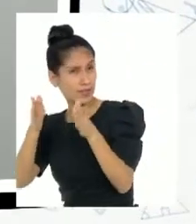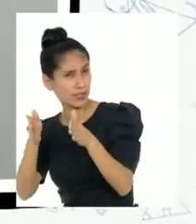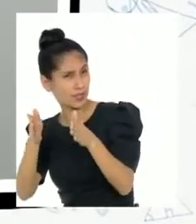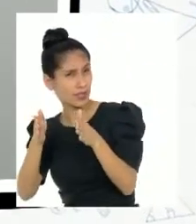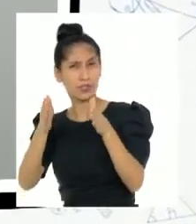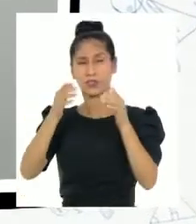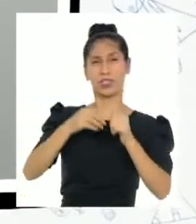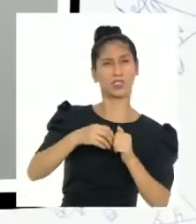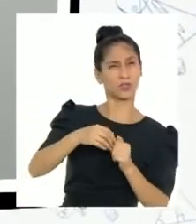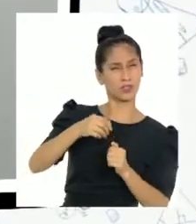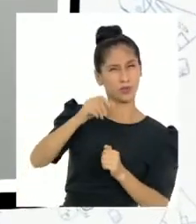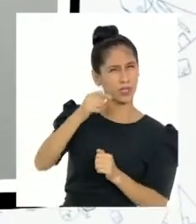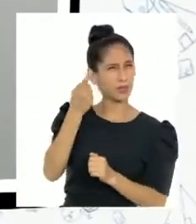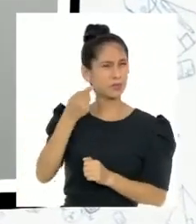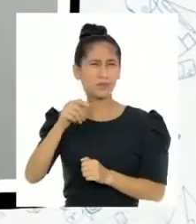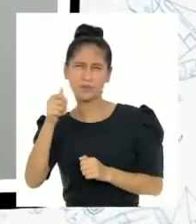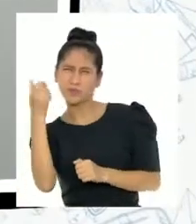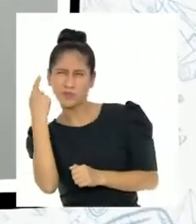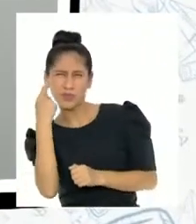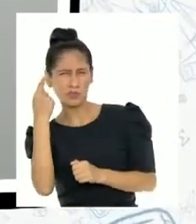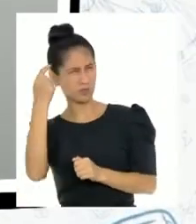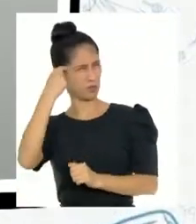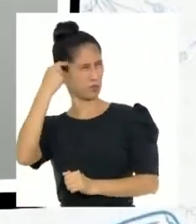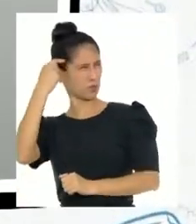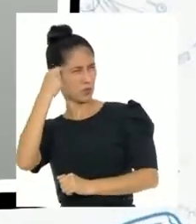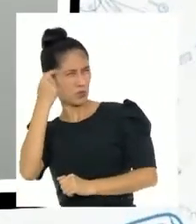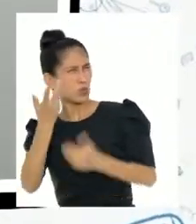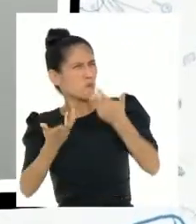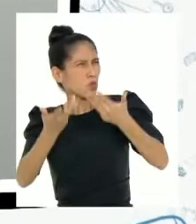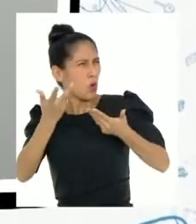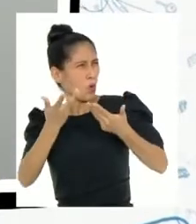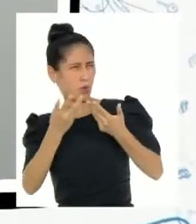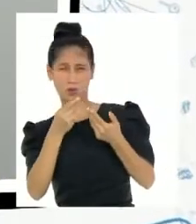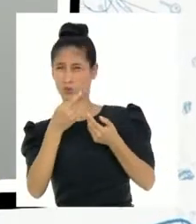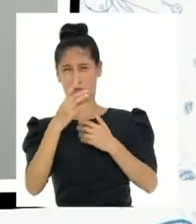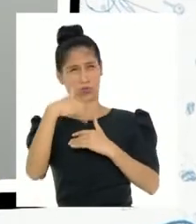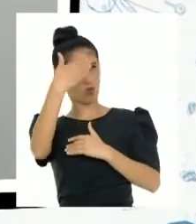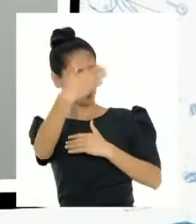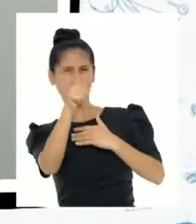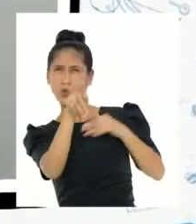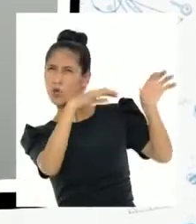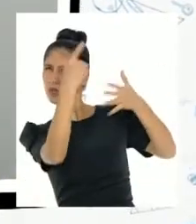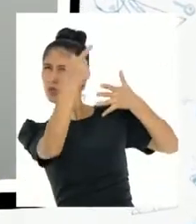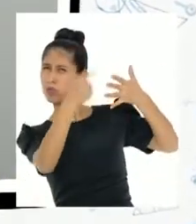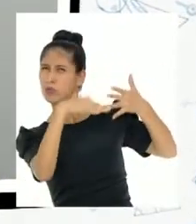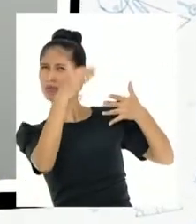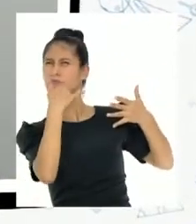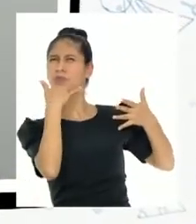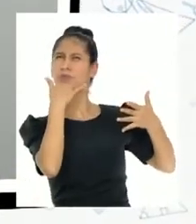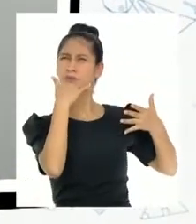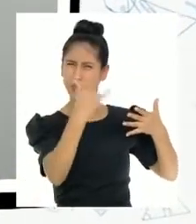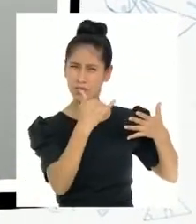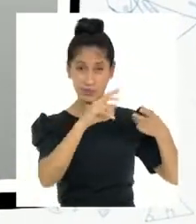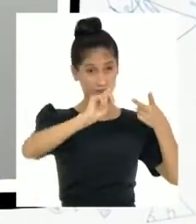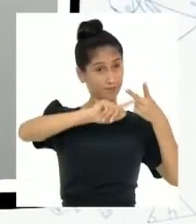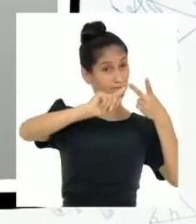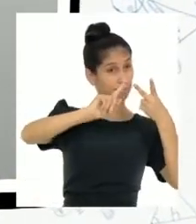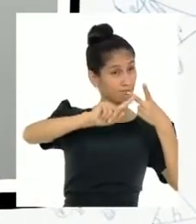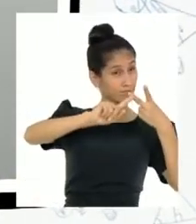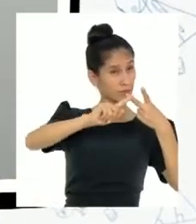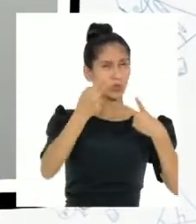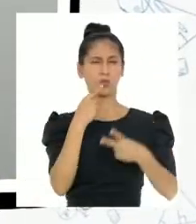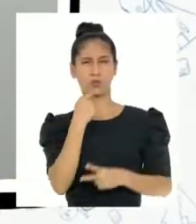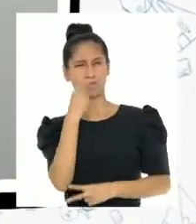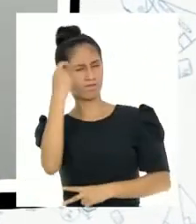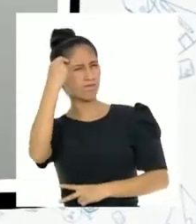para determinar la causa de la deserción y las consecuencias que estas traen. Segundo, determinamos un mapa